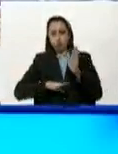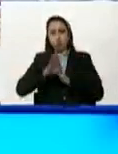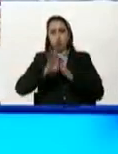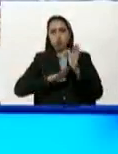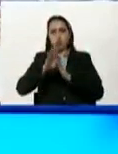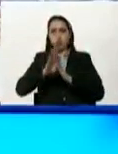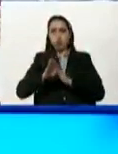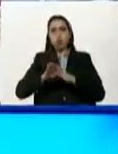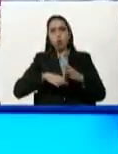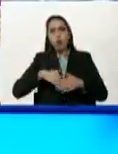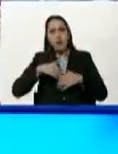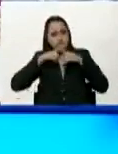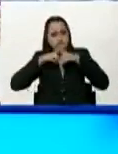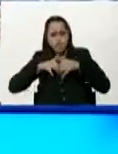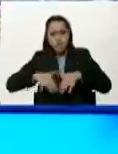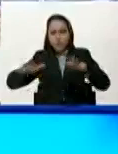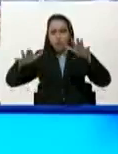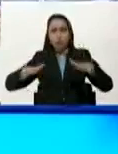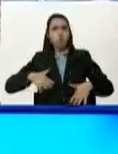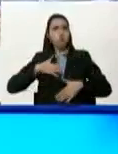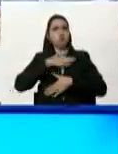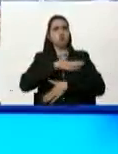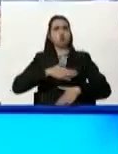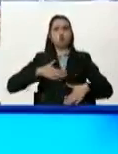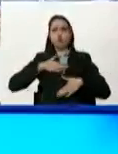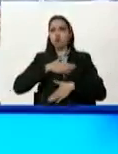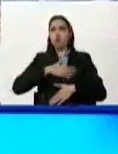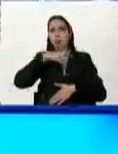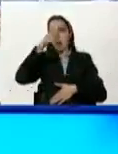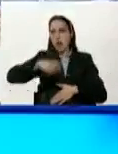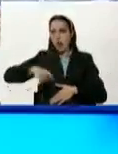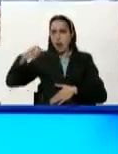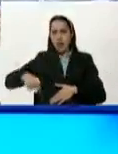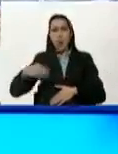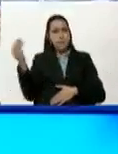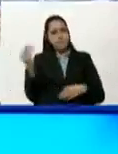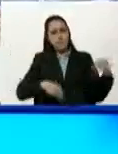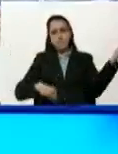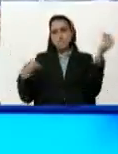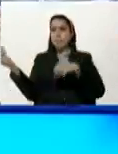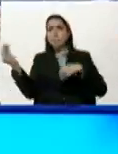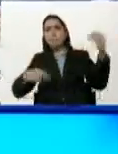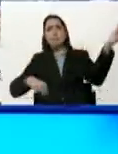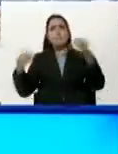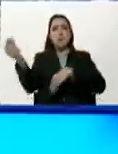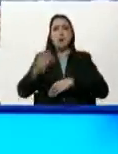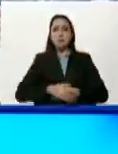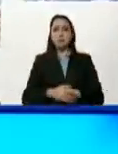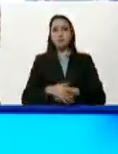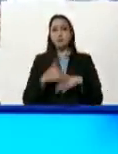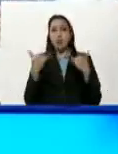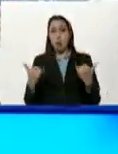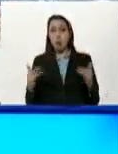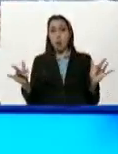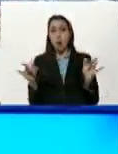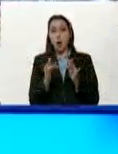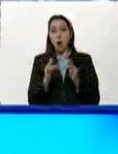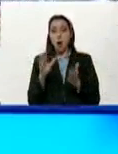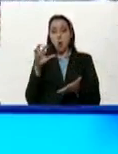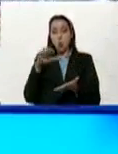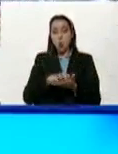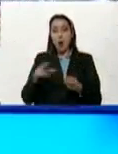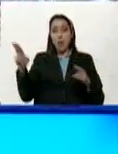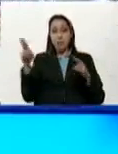expansión satisfacción de necesidades sumar sumar sumar vámonos directo al estado